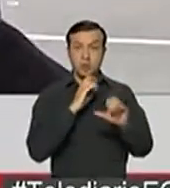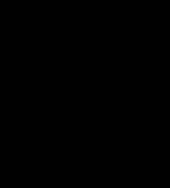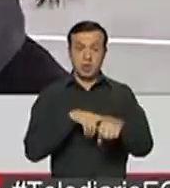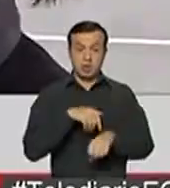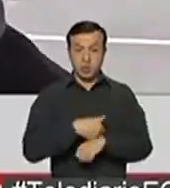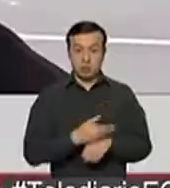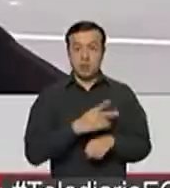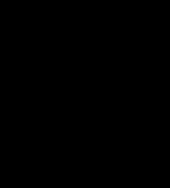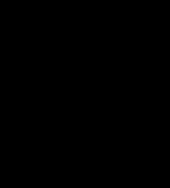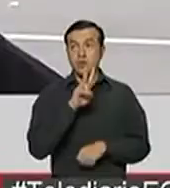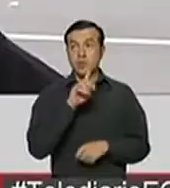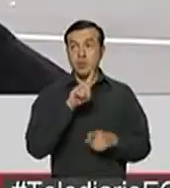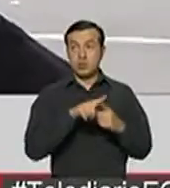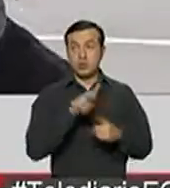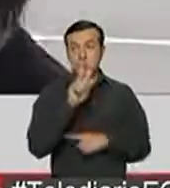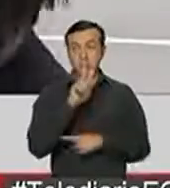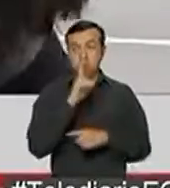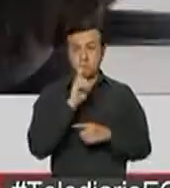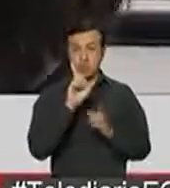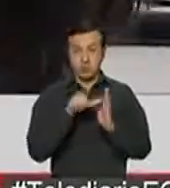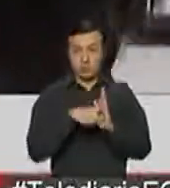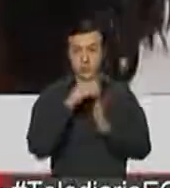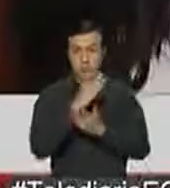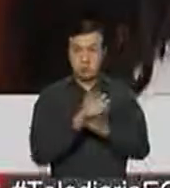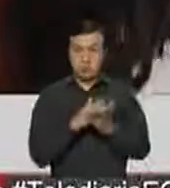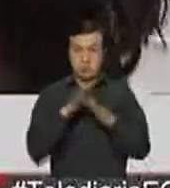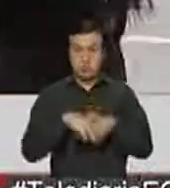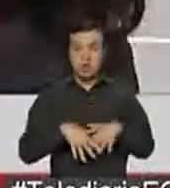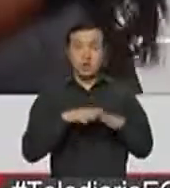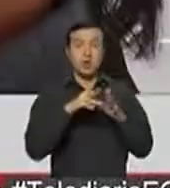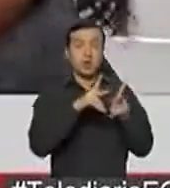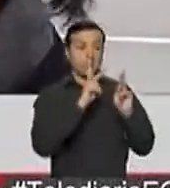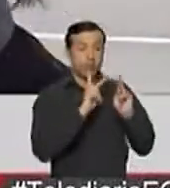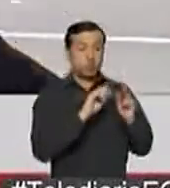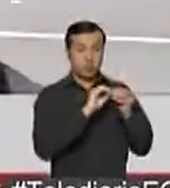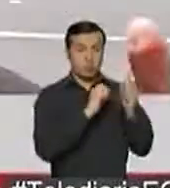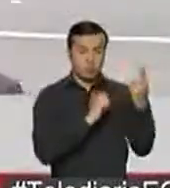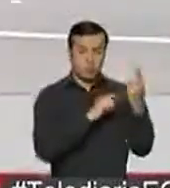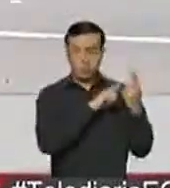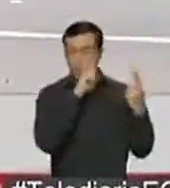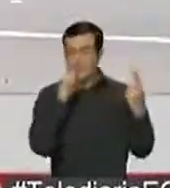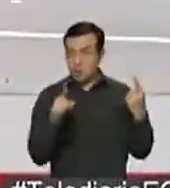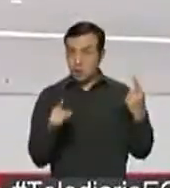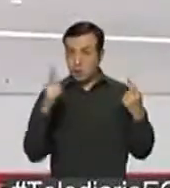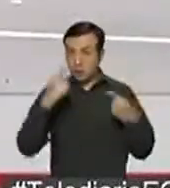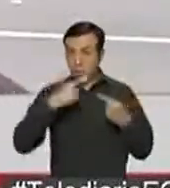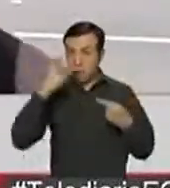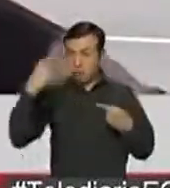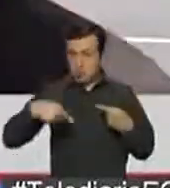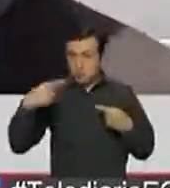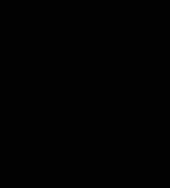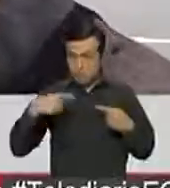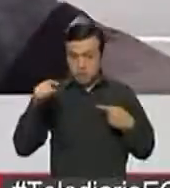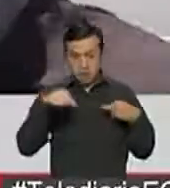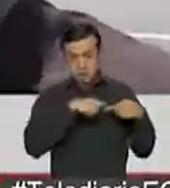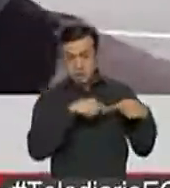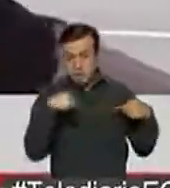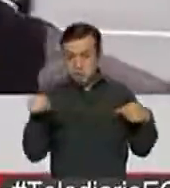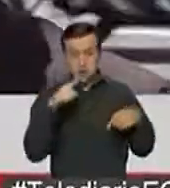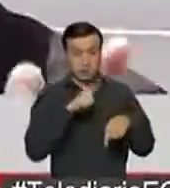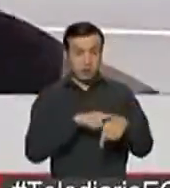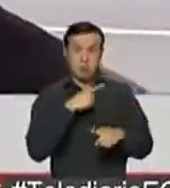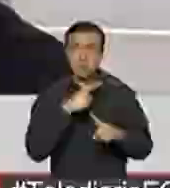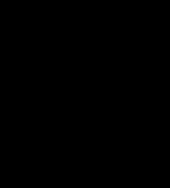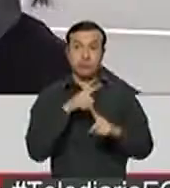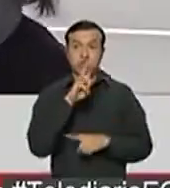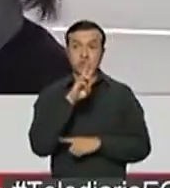de 2 a 2 minutos y medio en circular desde el puente 1 hasta el puente amarillo, es decir, la estación de peaje. Ese tiempo multiplicado